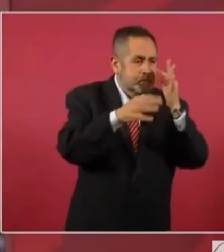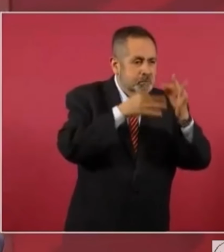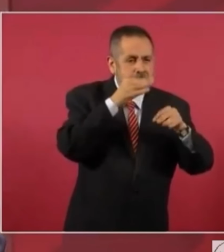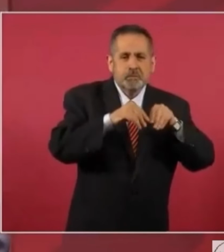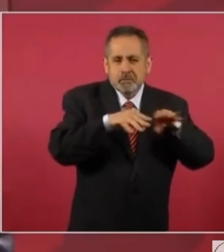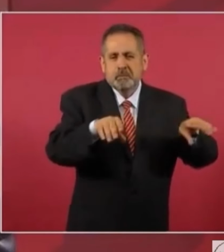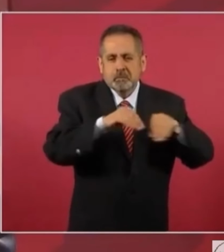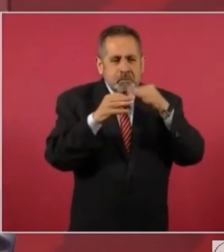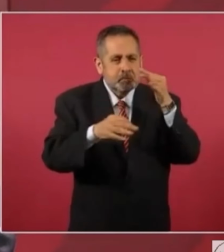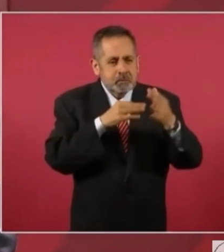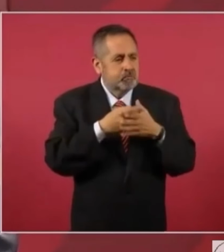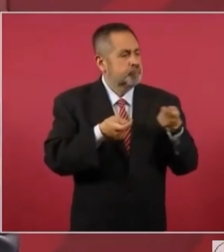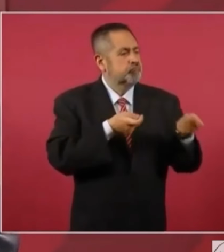información,